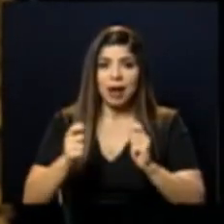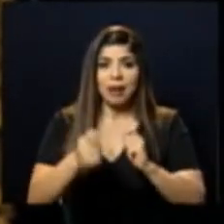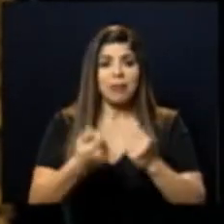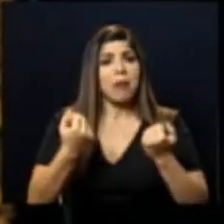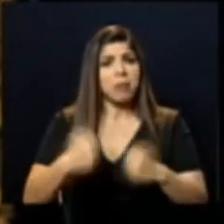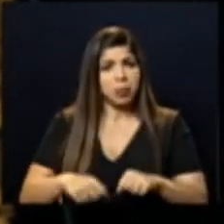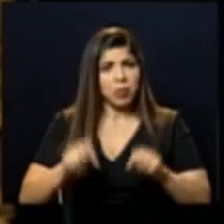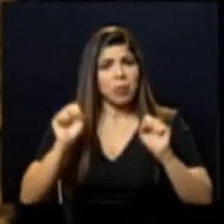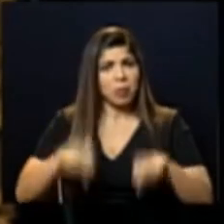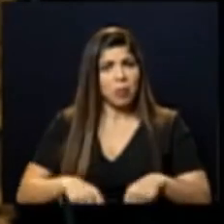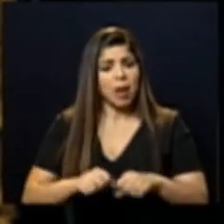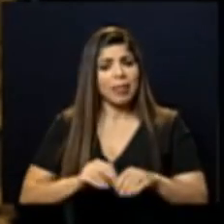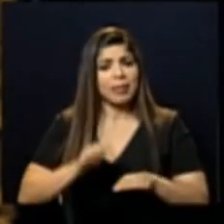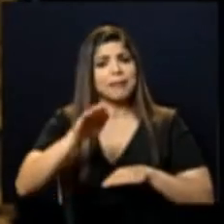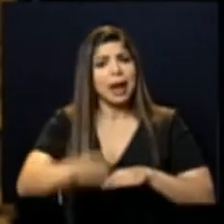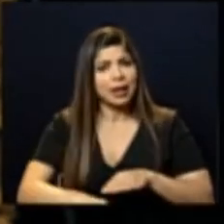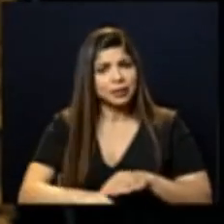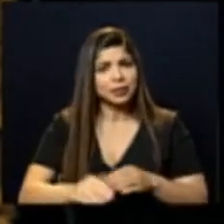nuevo paso.